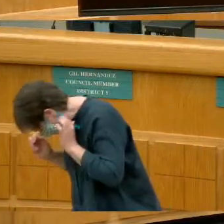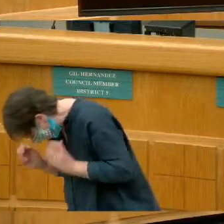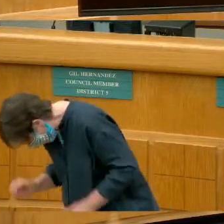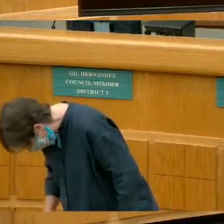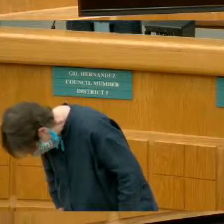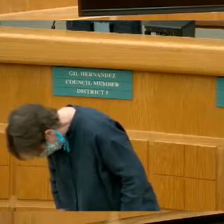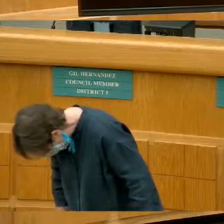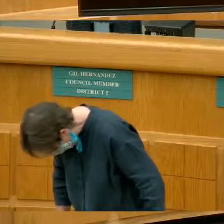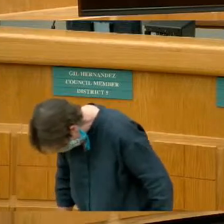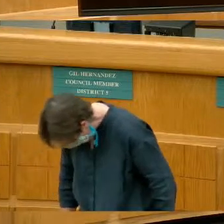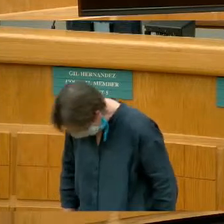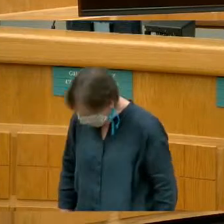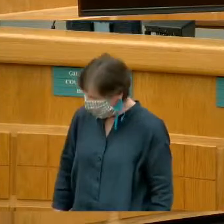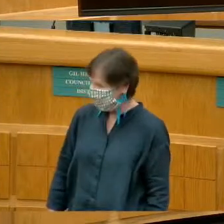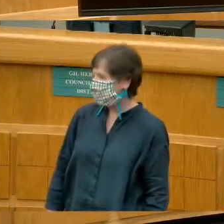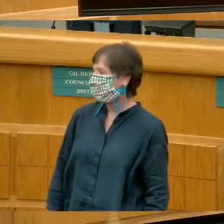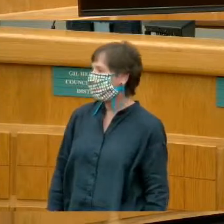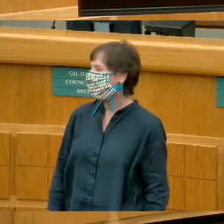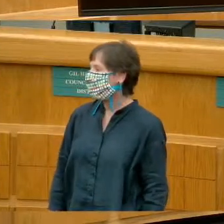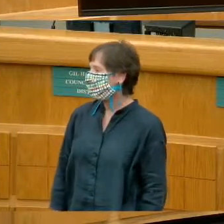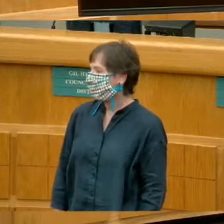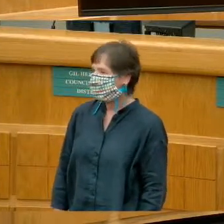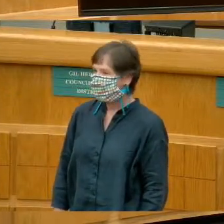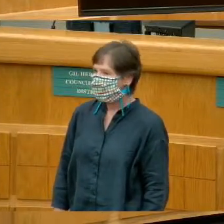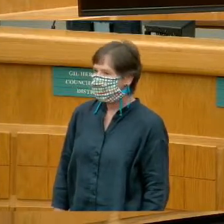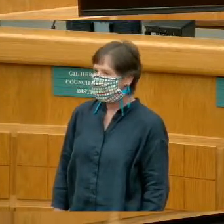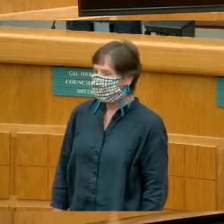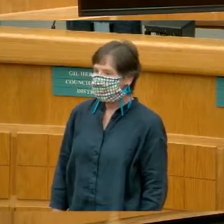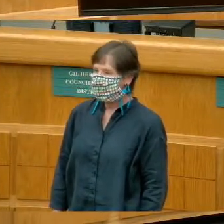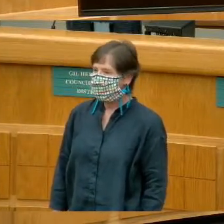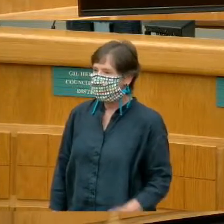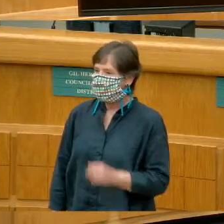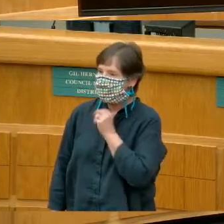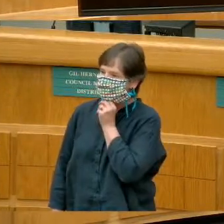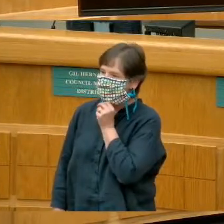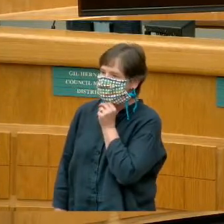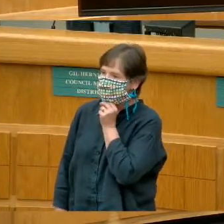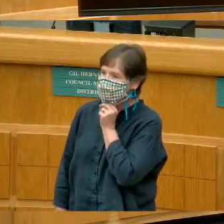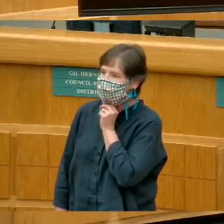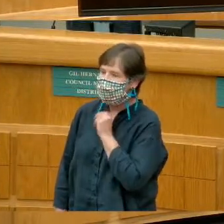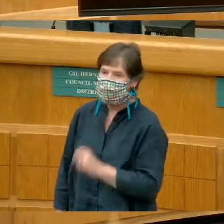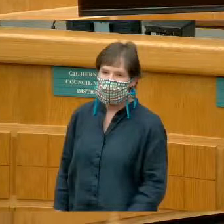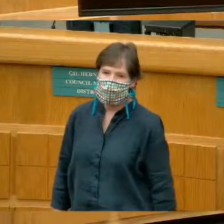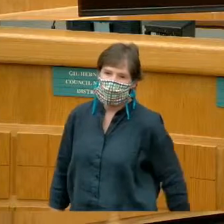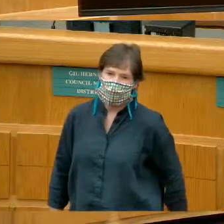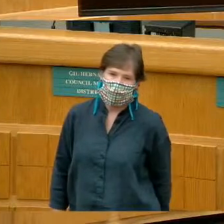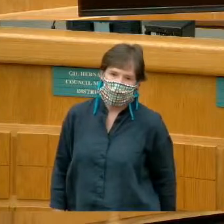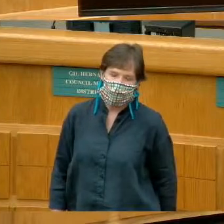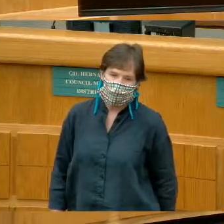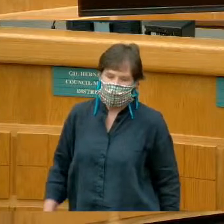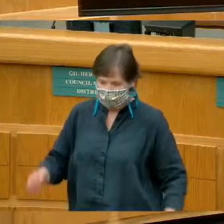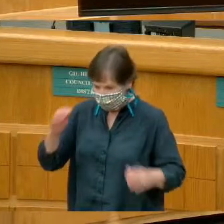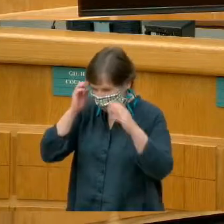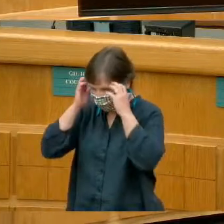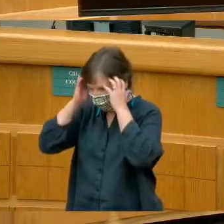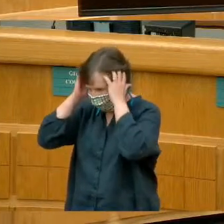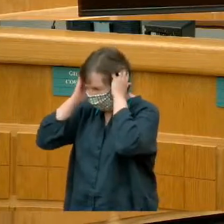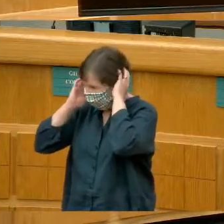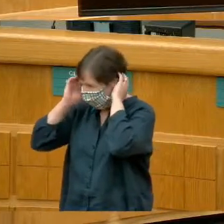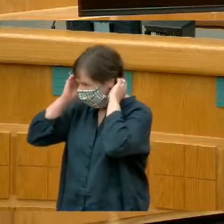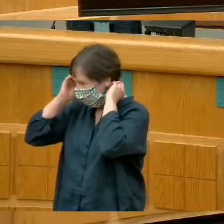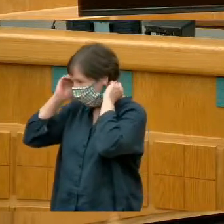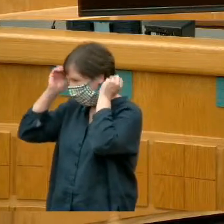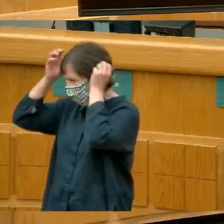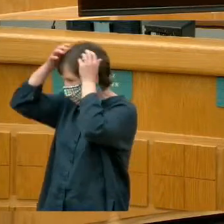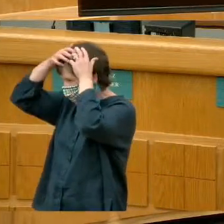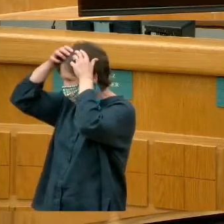con una cita. Junto con el departamento, con el Distrito de Salud, también existen otros lugares donde se llevan a cabo las pruebas. La Guardia